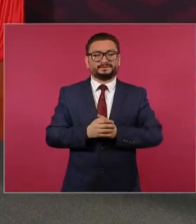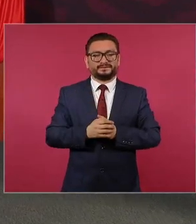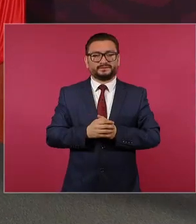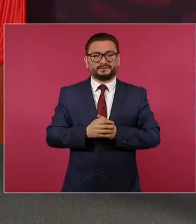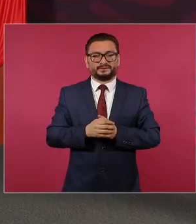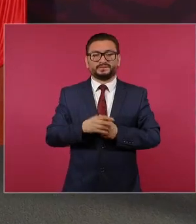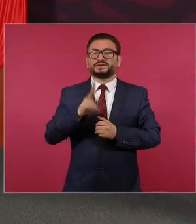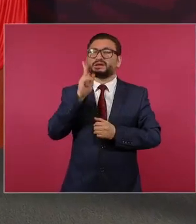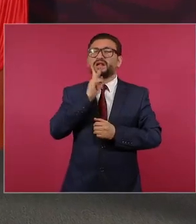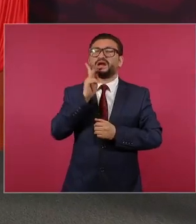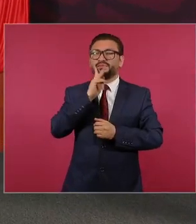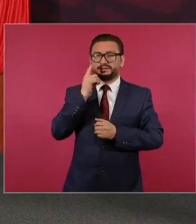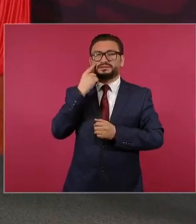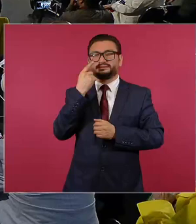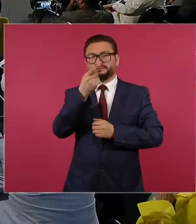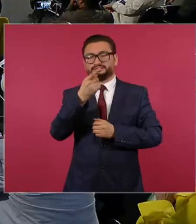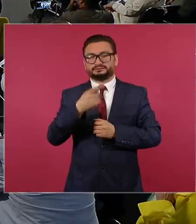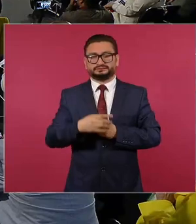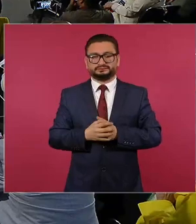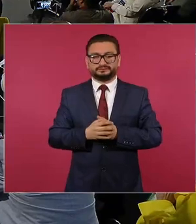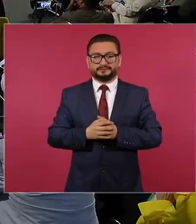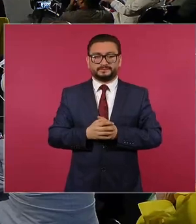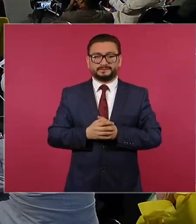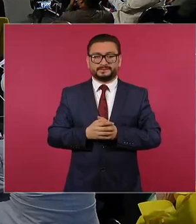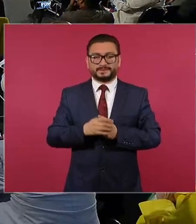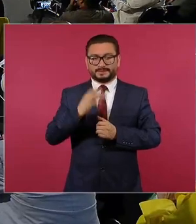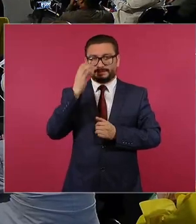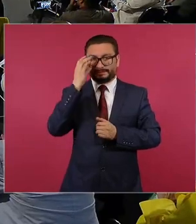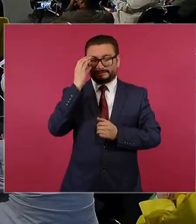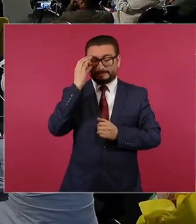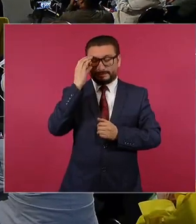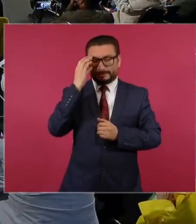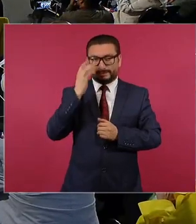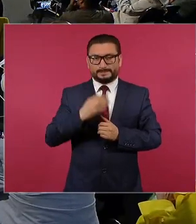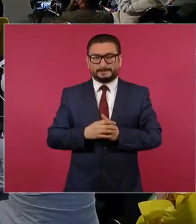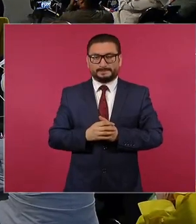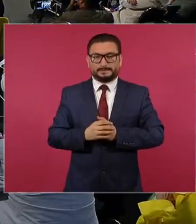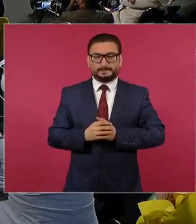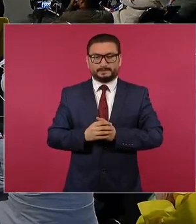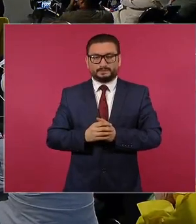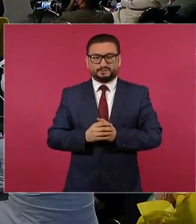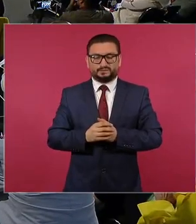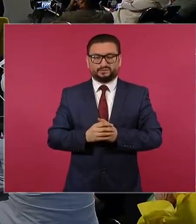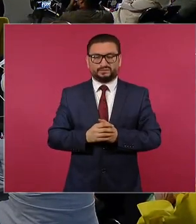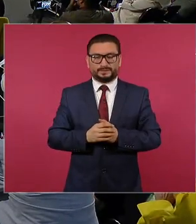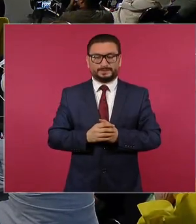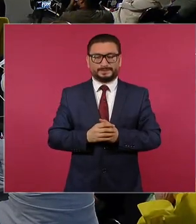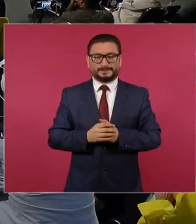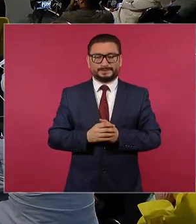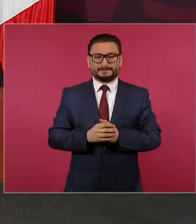A ver, pon la elección